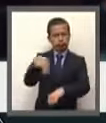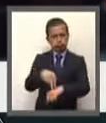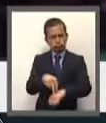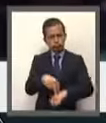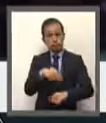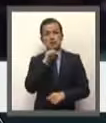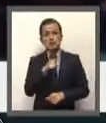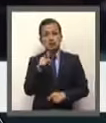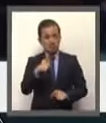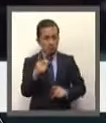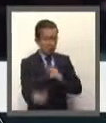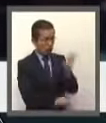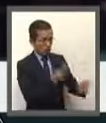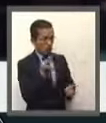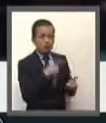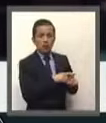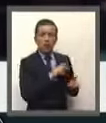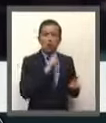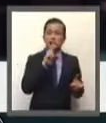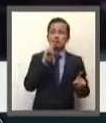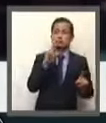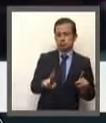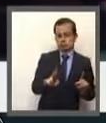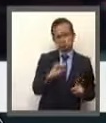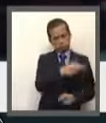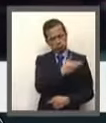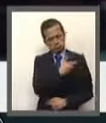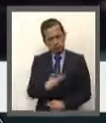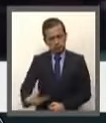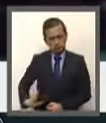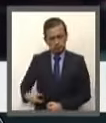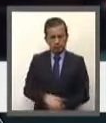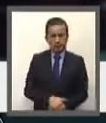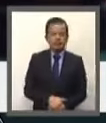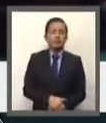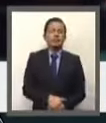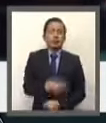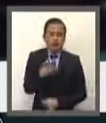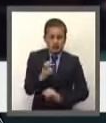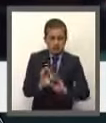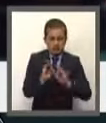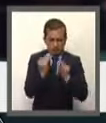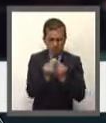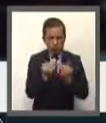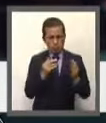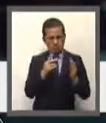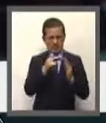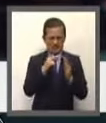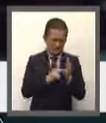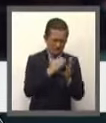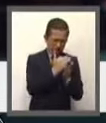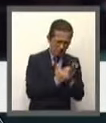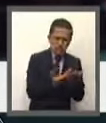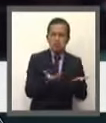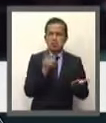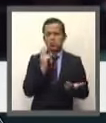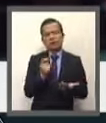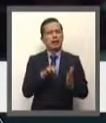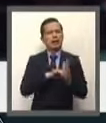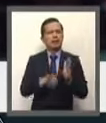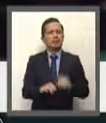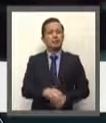los cuestionamientos que le formulen. Los términos y procedimientos específicos, como la exposición del